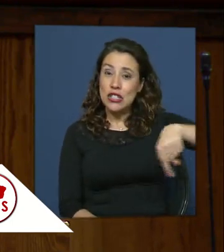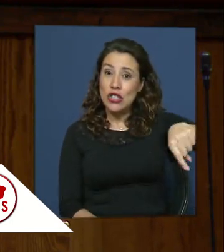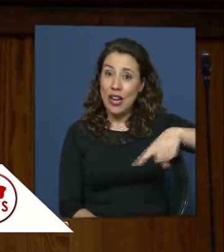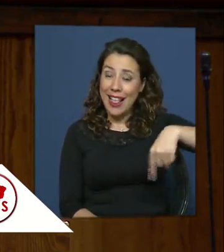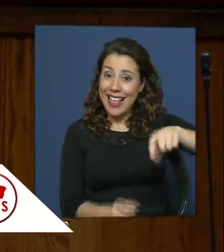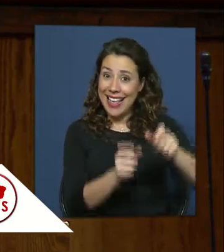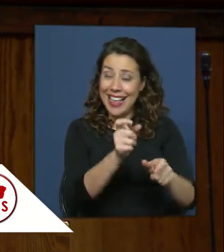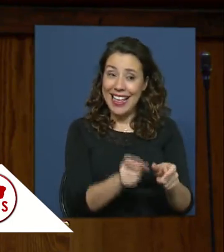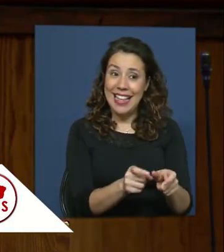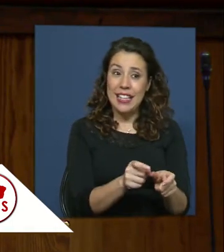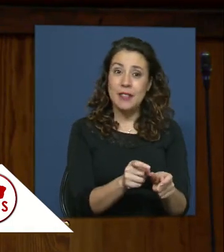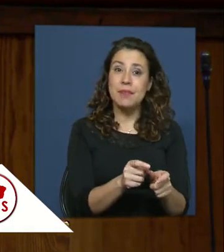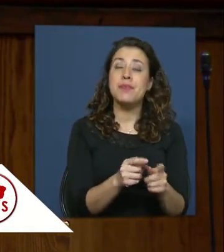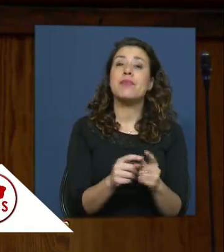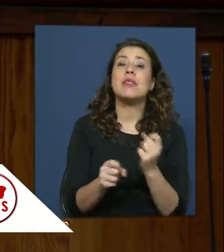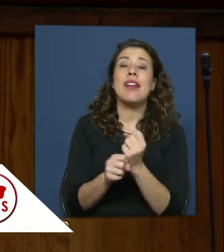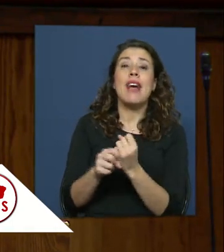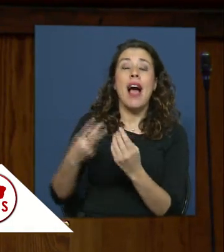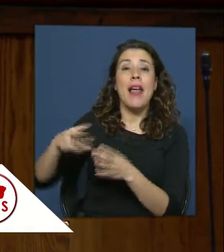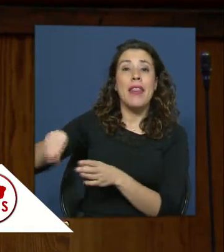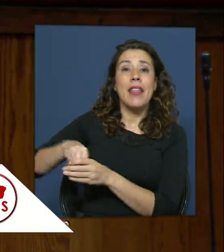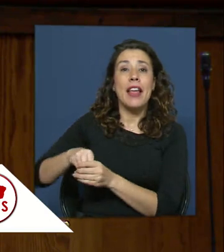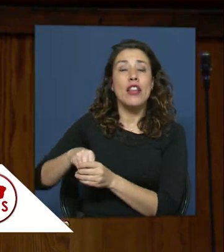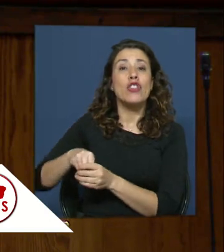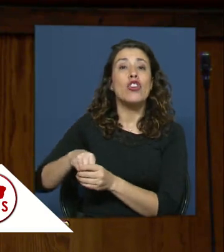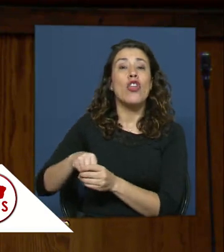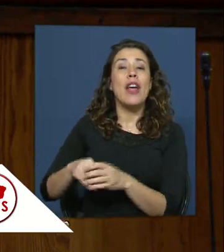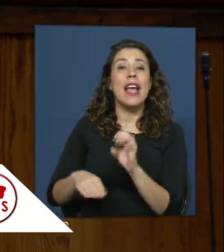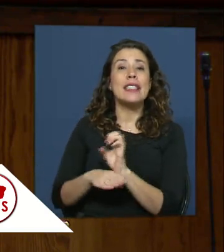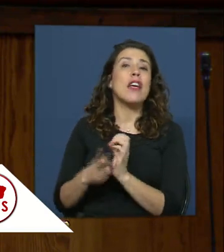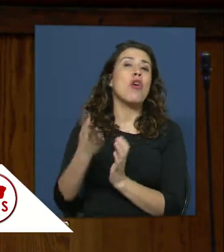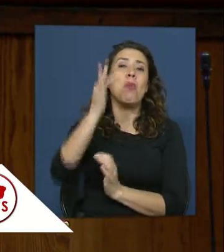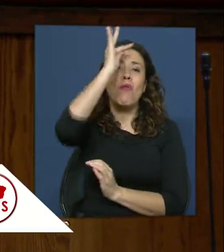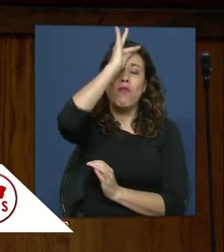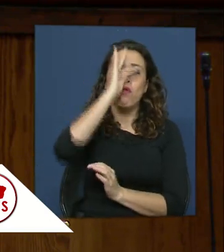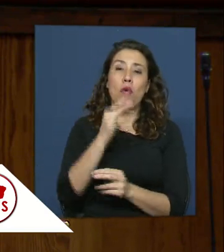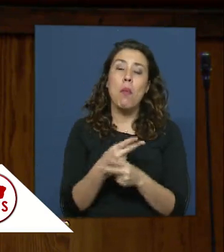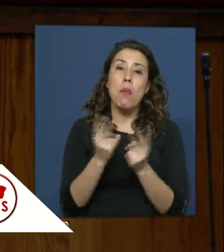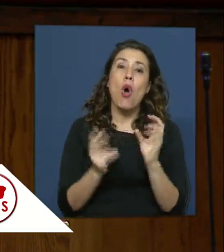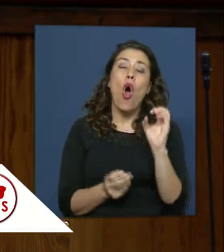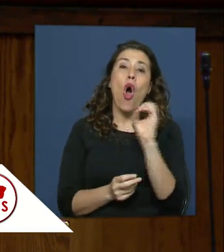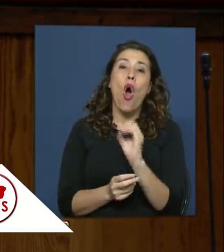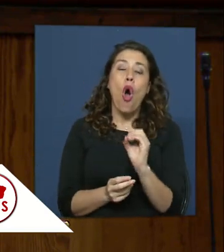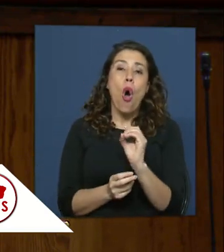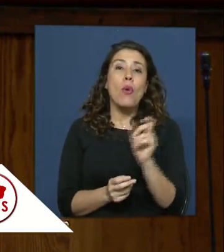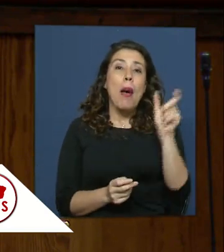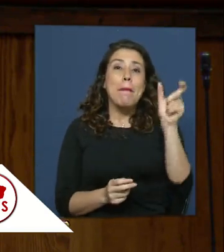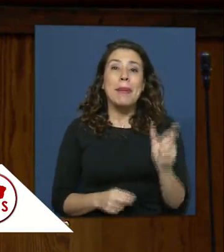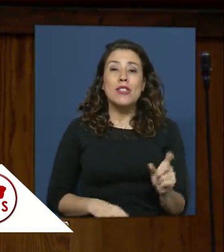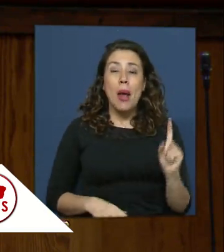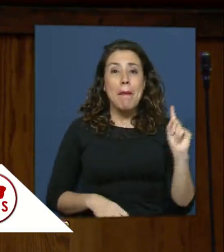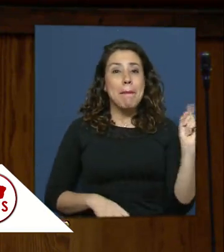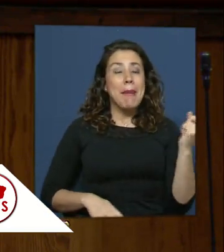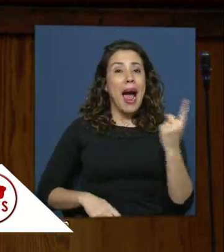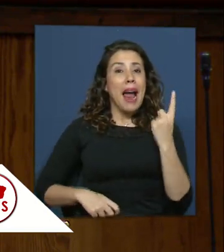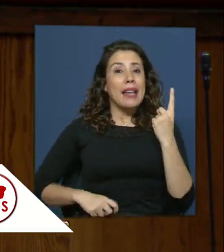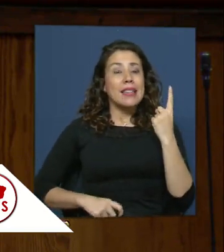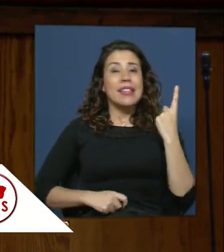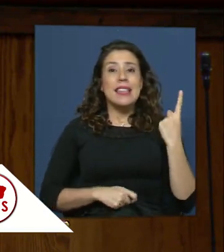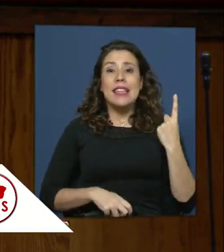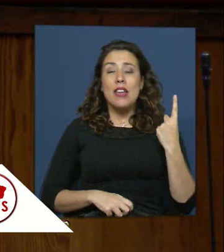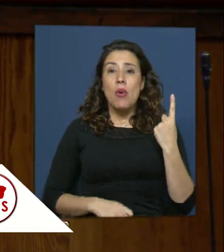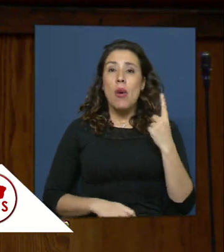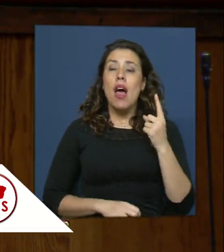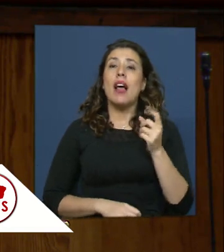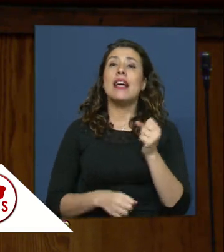actuado como agentes del Estado en calidad de funcionario público o tratándose de un particular que hubiese actuado en el